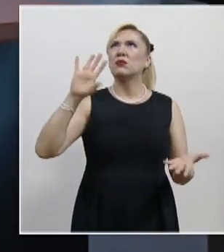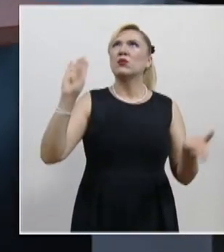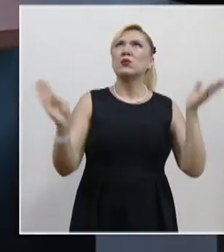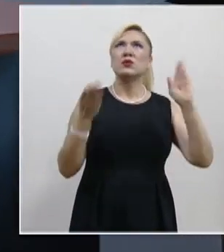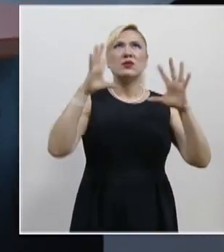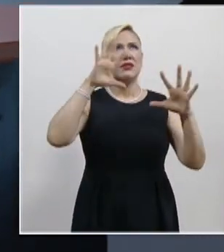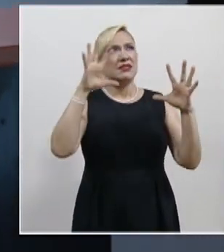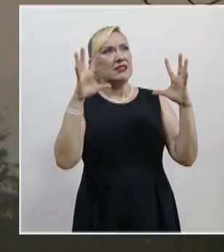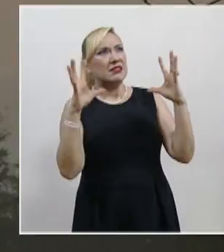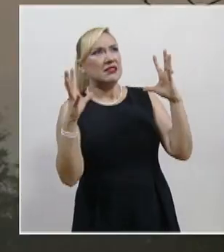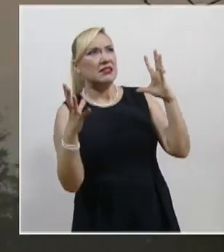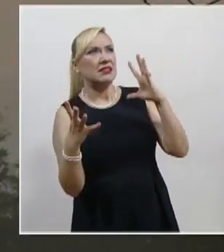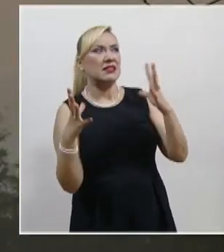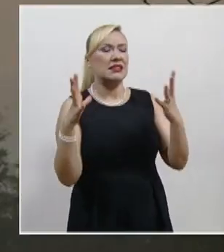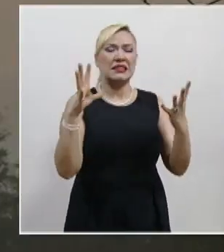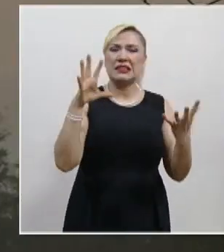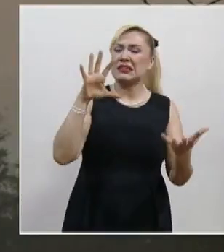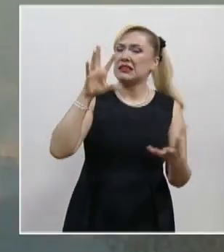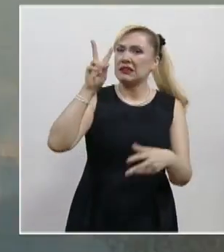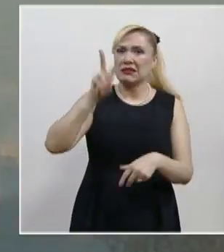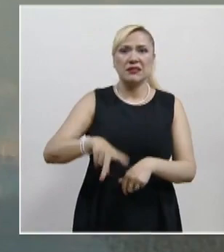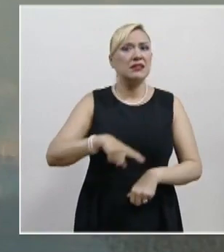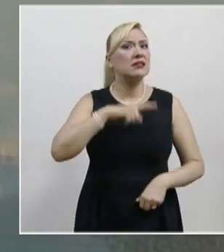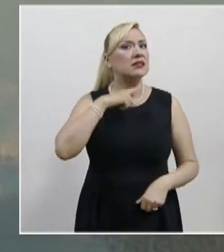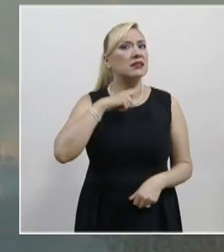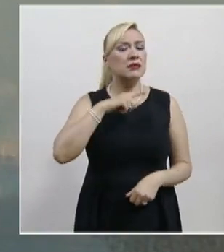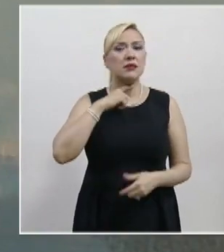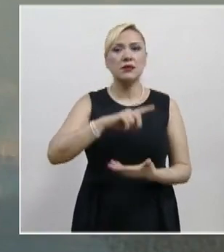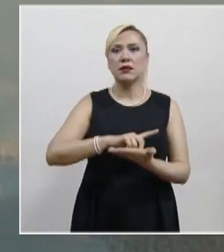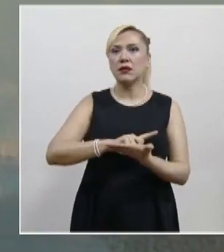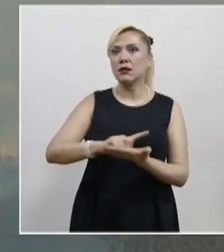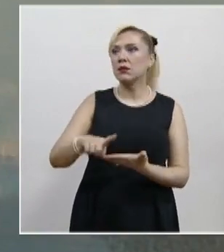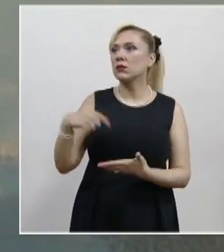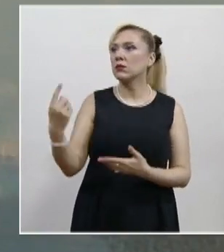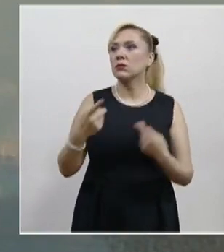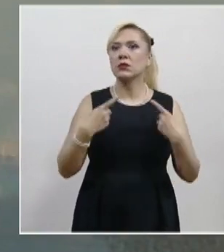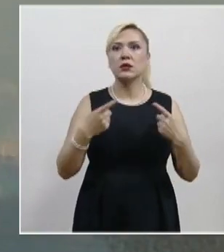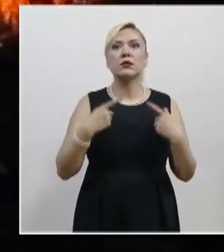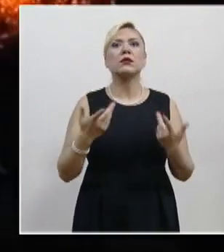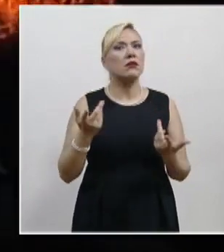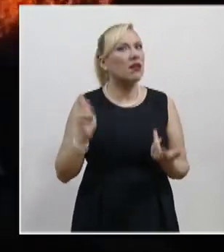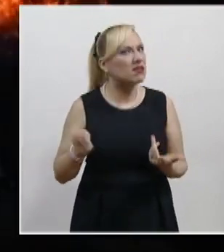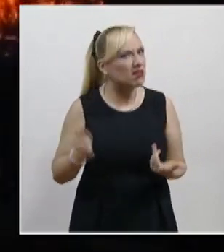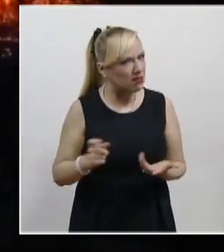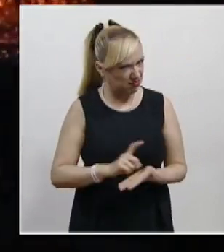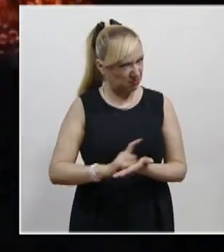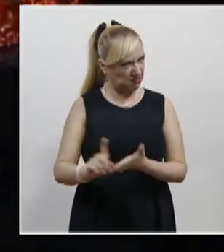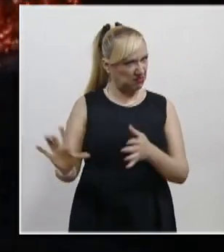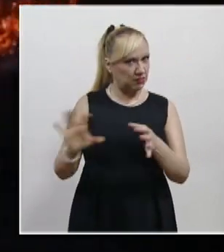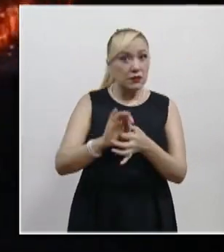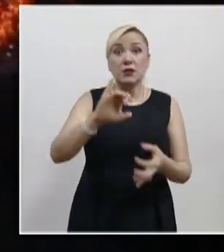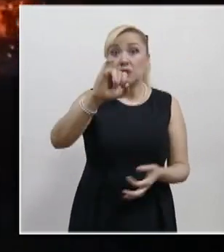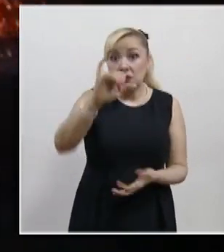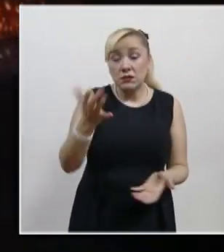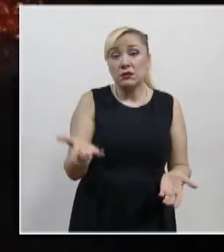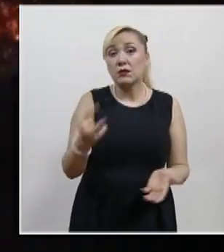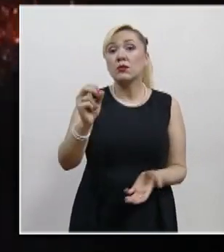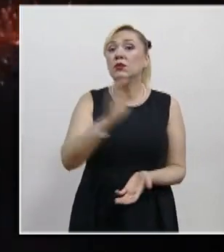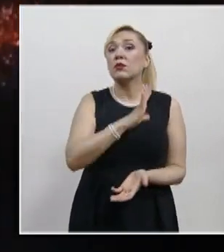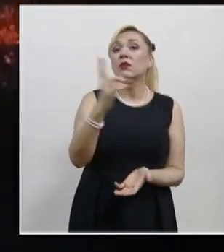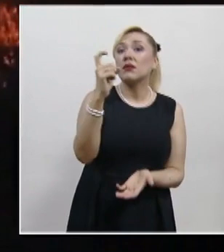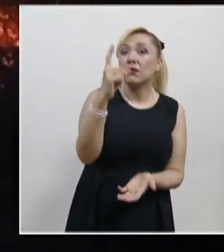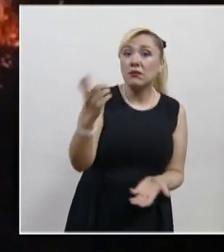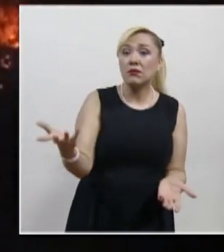es un problema ambiental, sino también una grave amenaza a los derechos humanos, pues su impacto recae de manera desproporcionada en los grupos